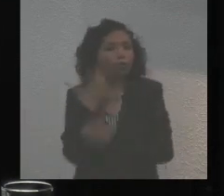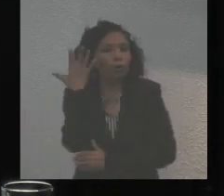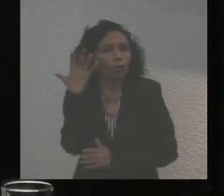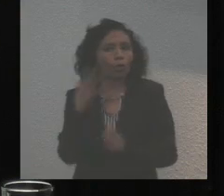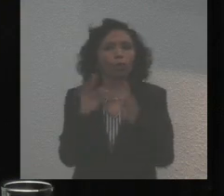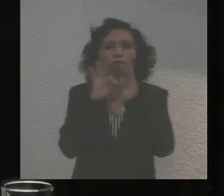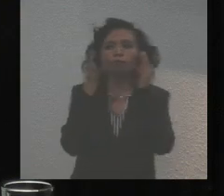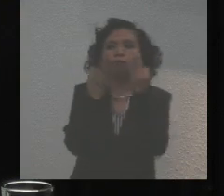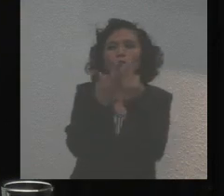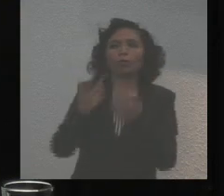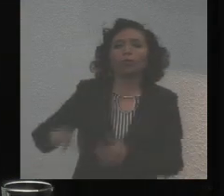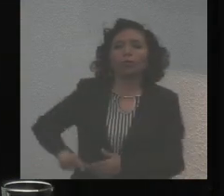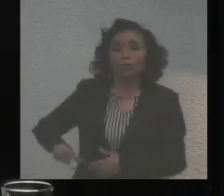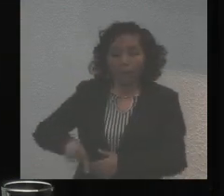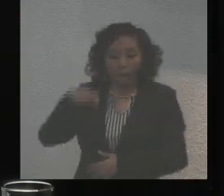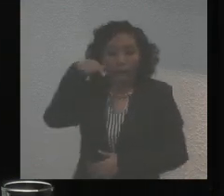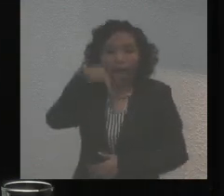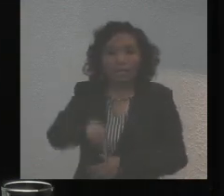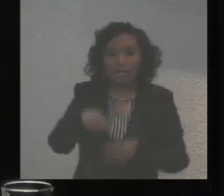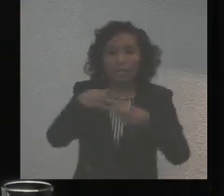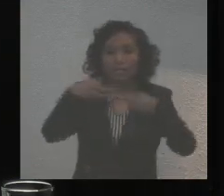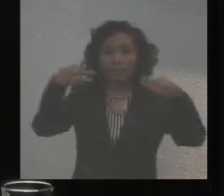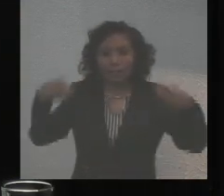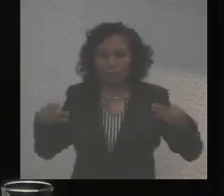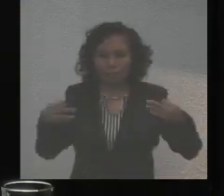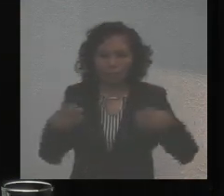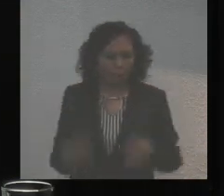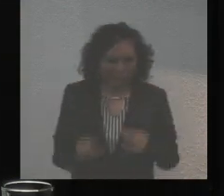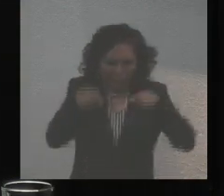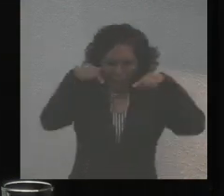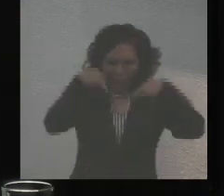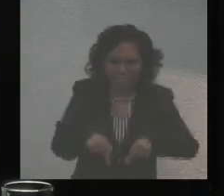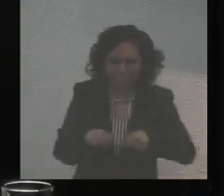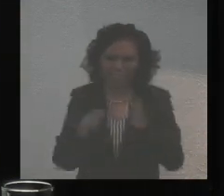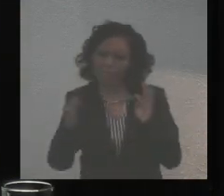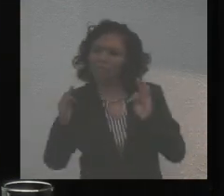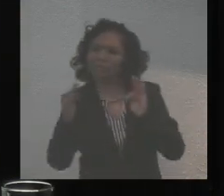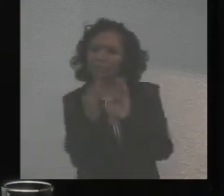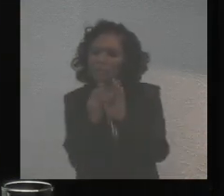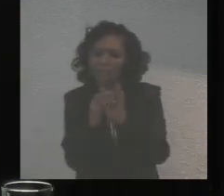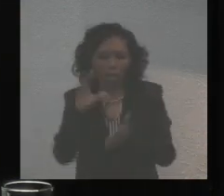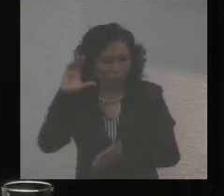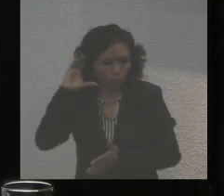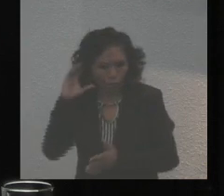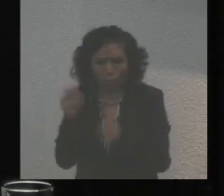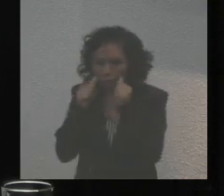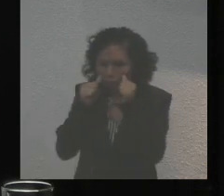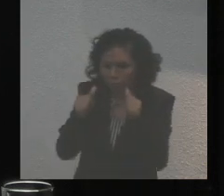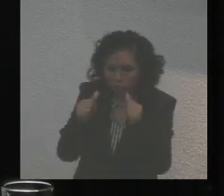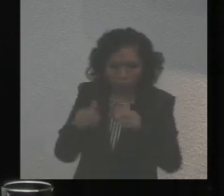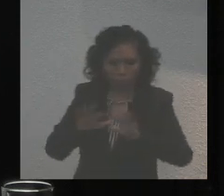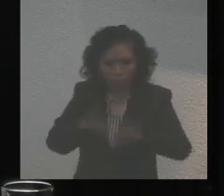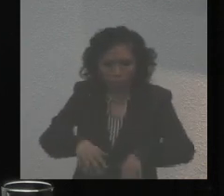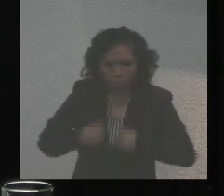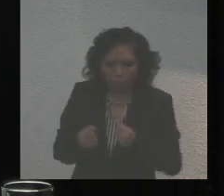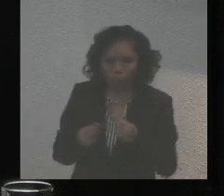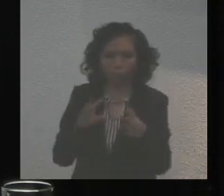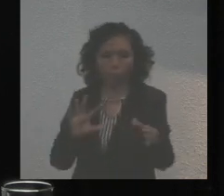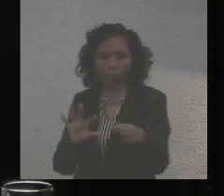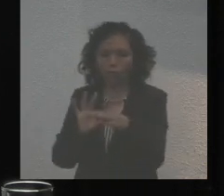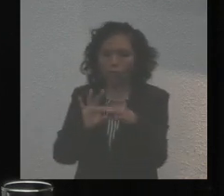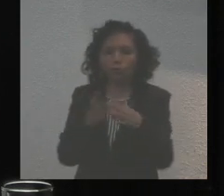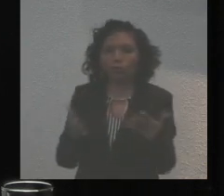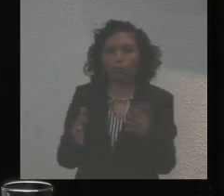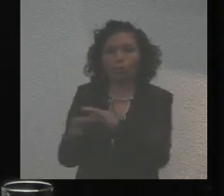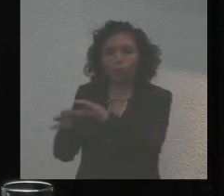gobernar en el territorio, no en el escritorio, en cercanía, escuchando, rescatando, uniendo